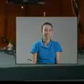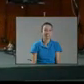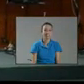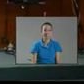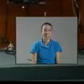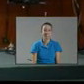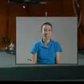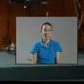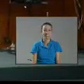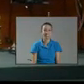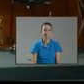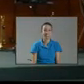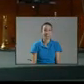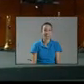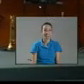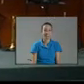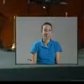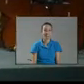¿De veras?